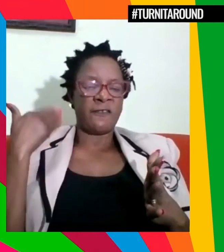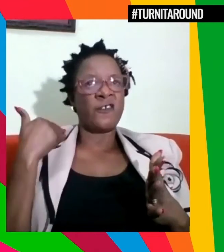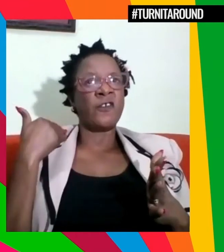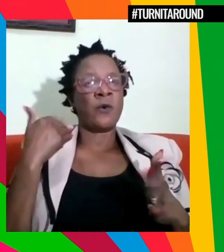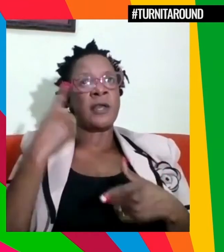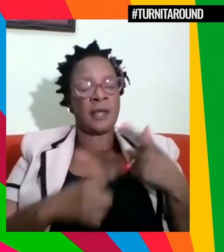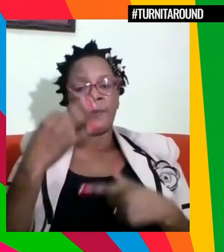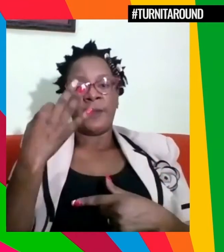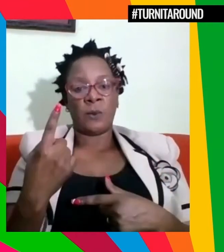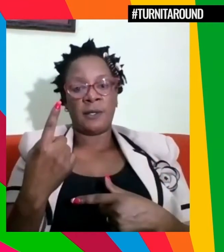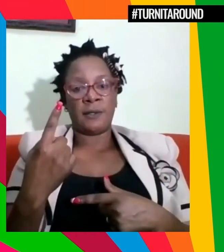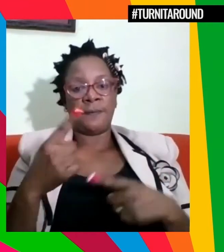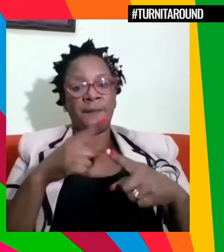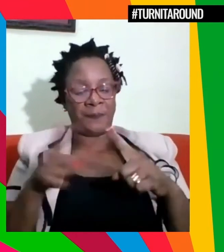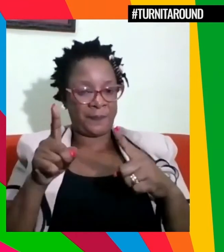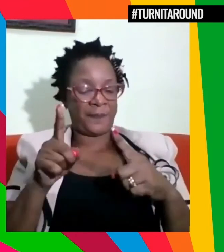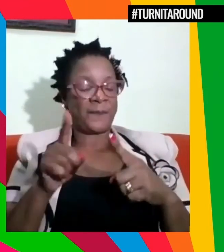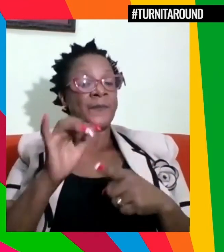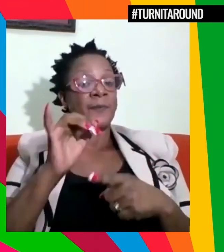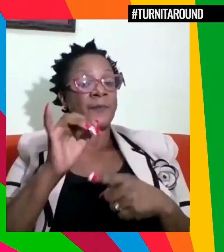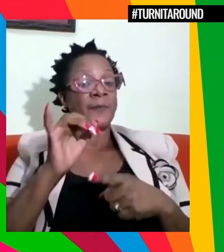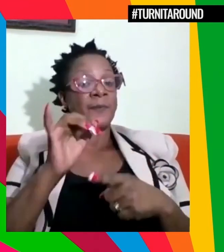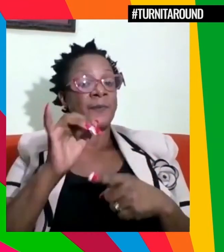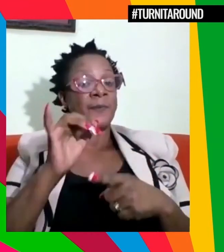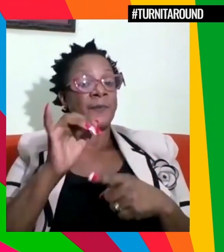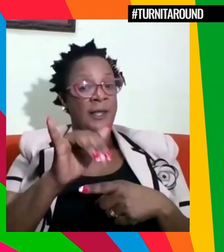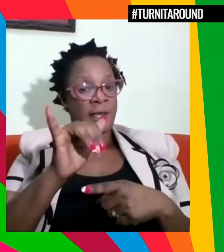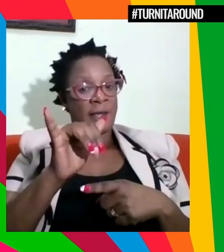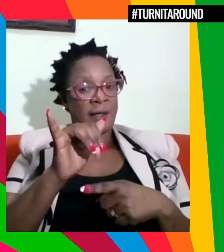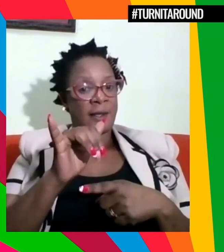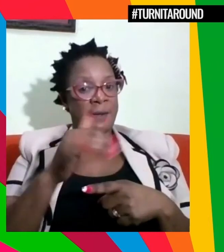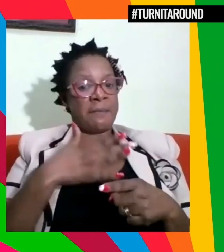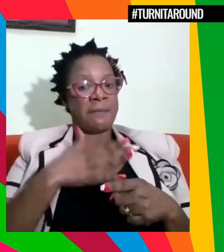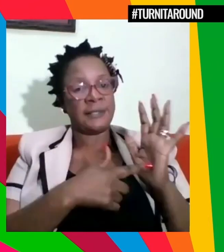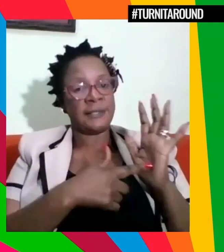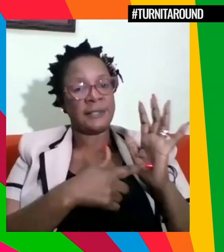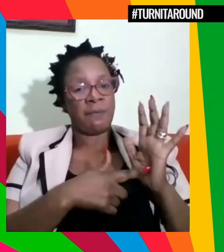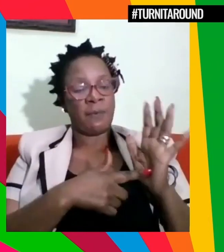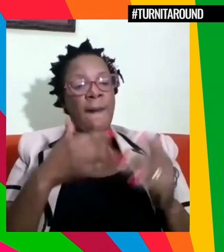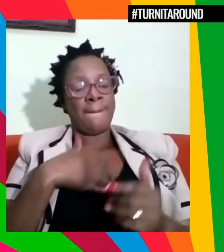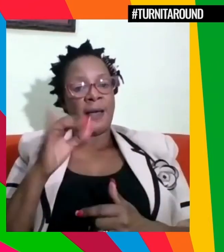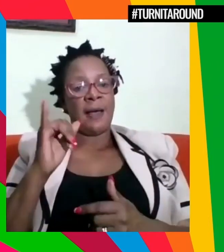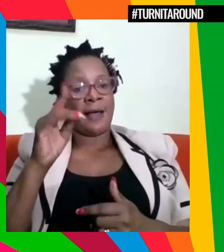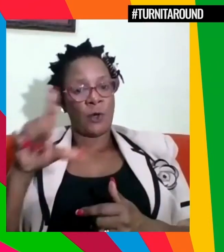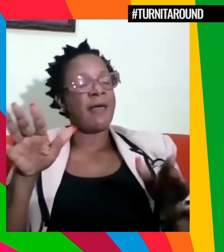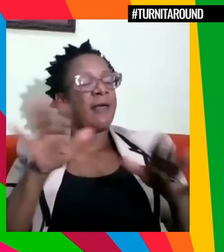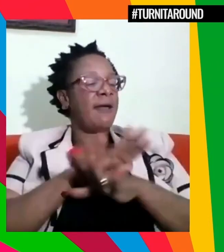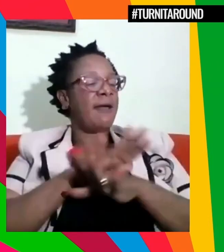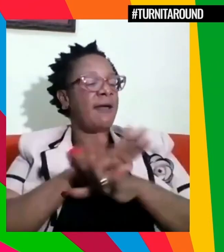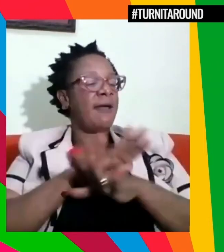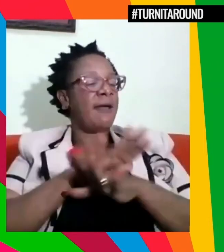ellos son mi inspiración. Ellos son mis ejemplos, mis ídolos, lo son todo para mí. Hay un